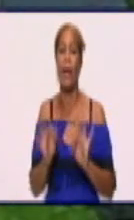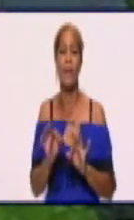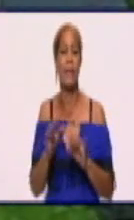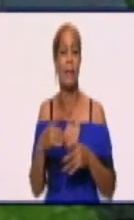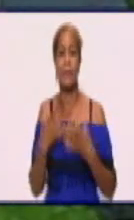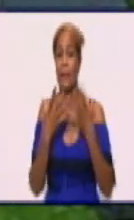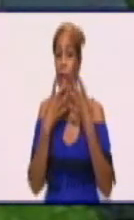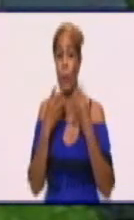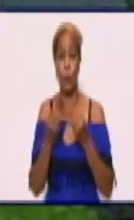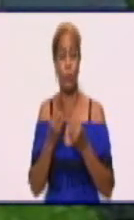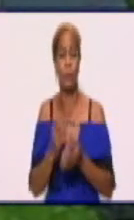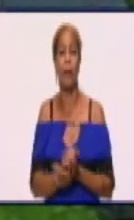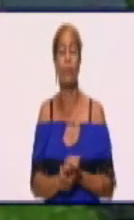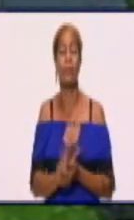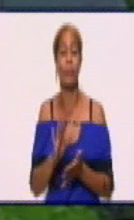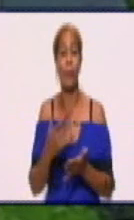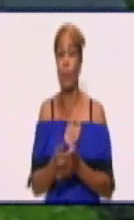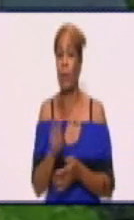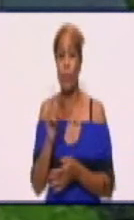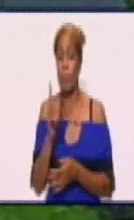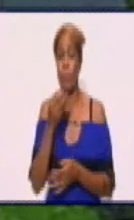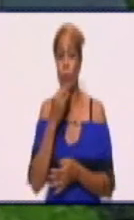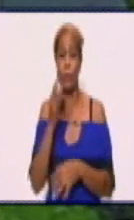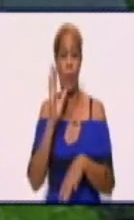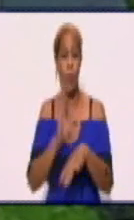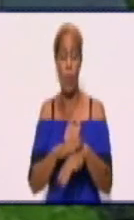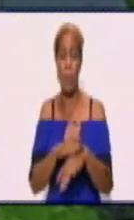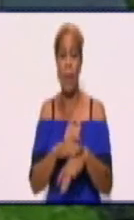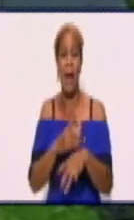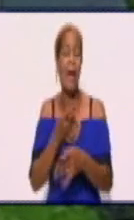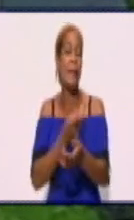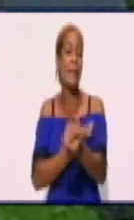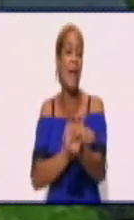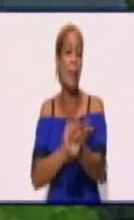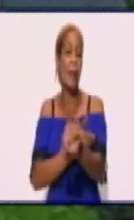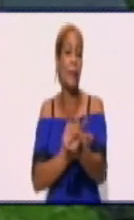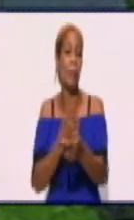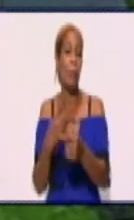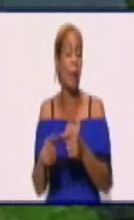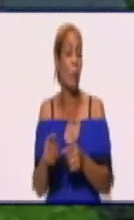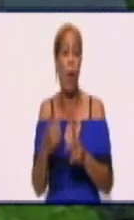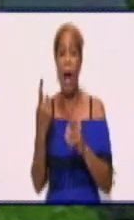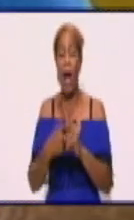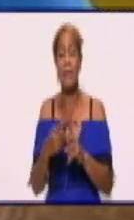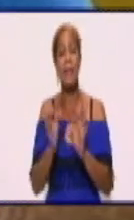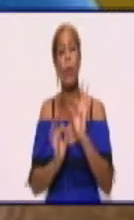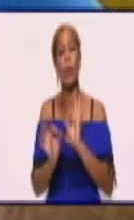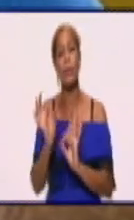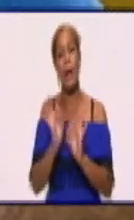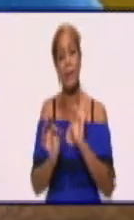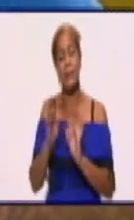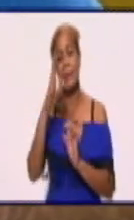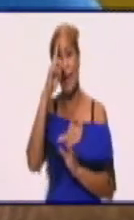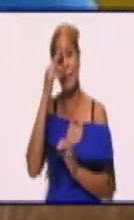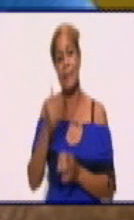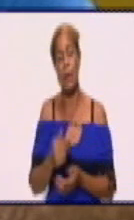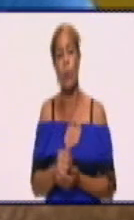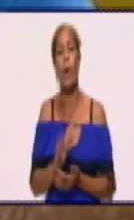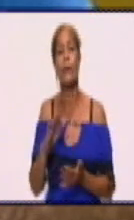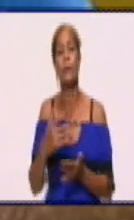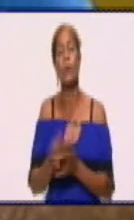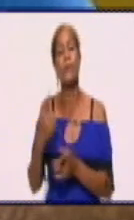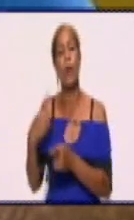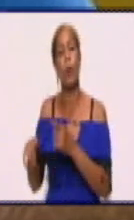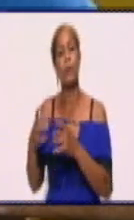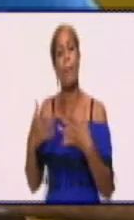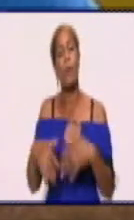final terminamos siendo diabéticos. Sí. Pero hay que cuidarse la salud. Y entonces, Otras producciones que estamos realizando en